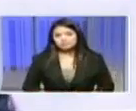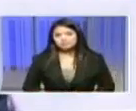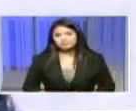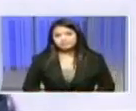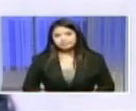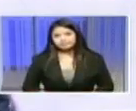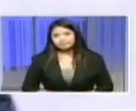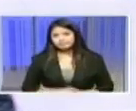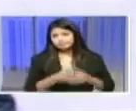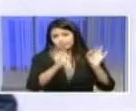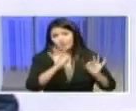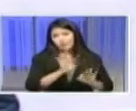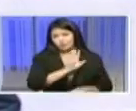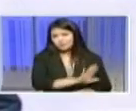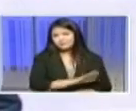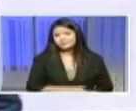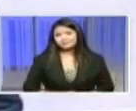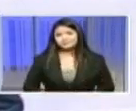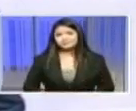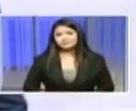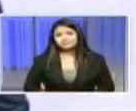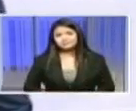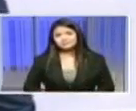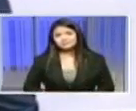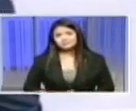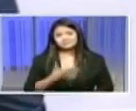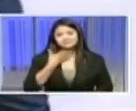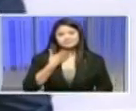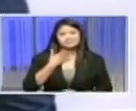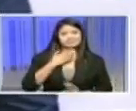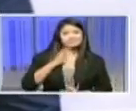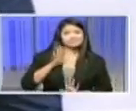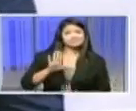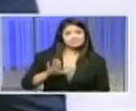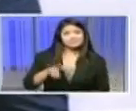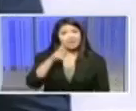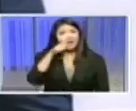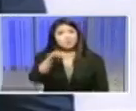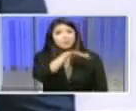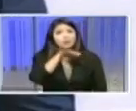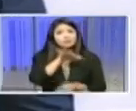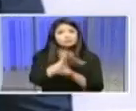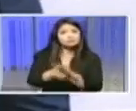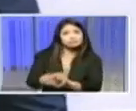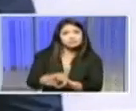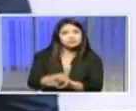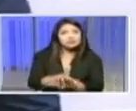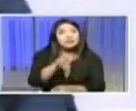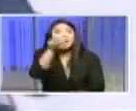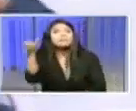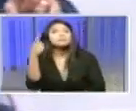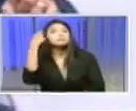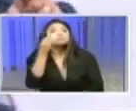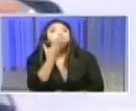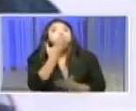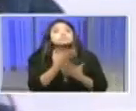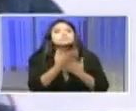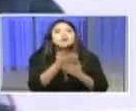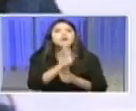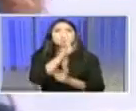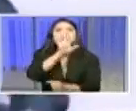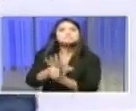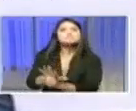Muy típico de ellos, que desprecian al pueblo. Y cuando el pueblo opina, lo callan,